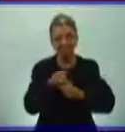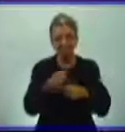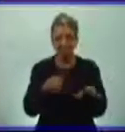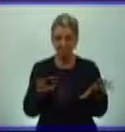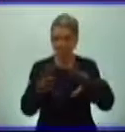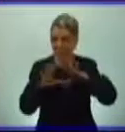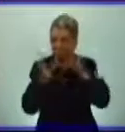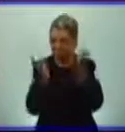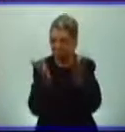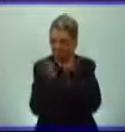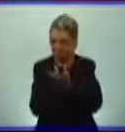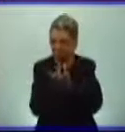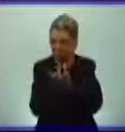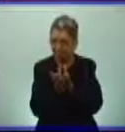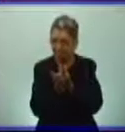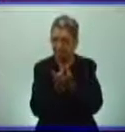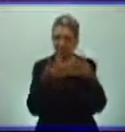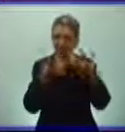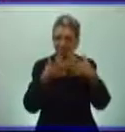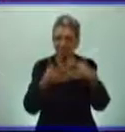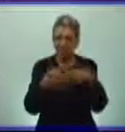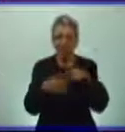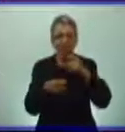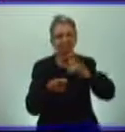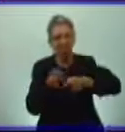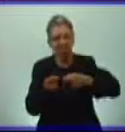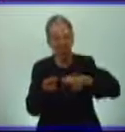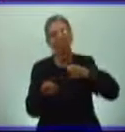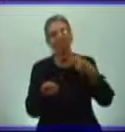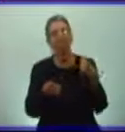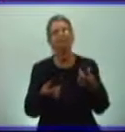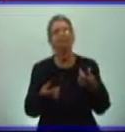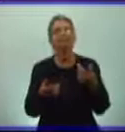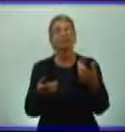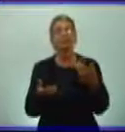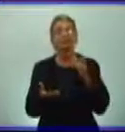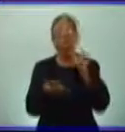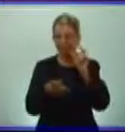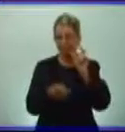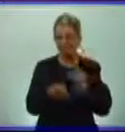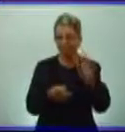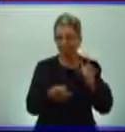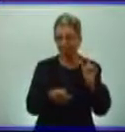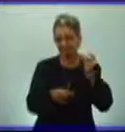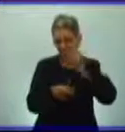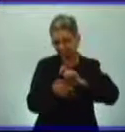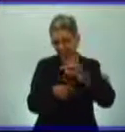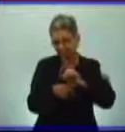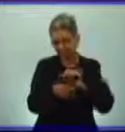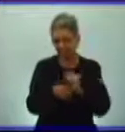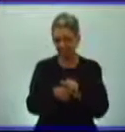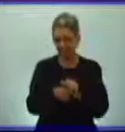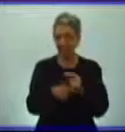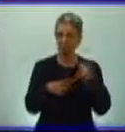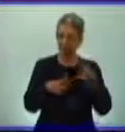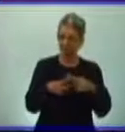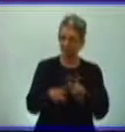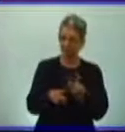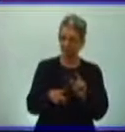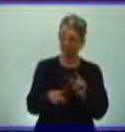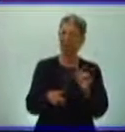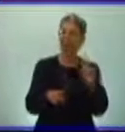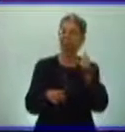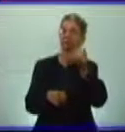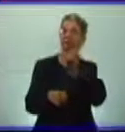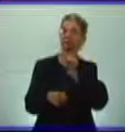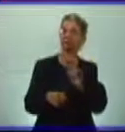mayoría son cosechados y producidos por personas que viven en el campo. En cambio, en las ciudades